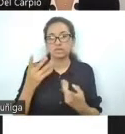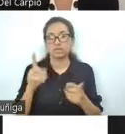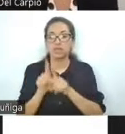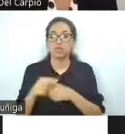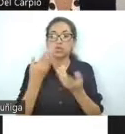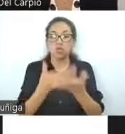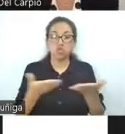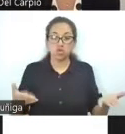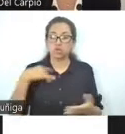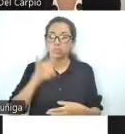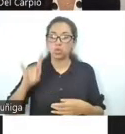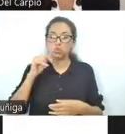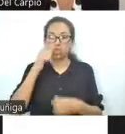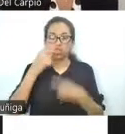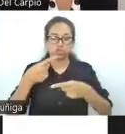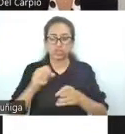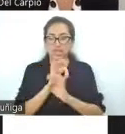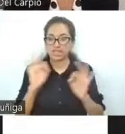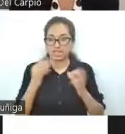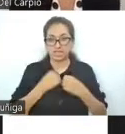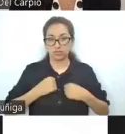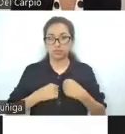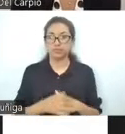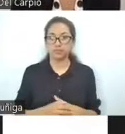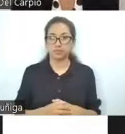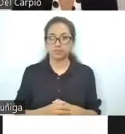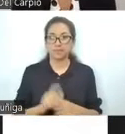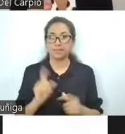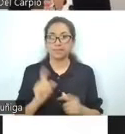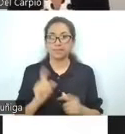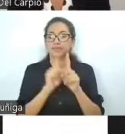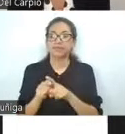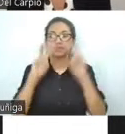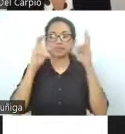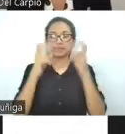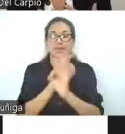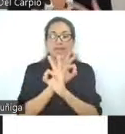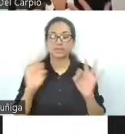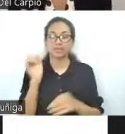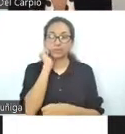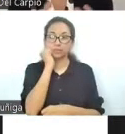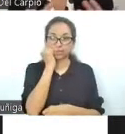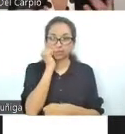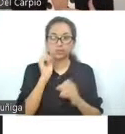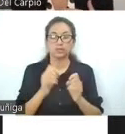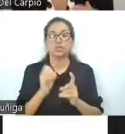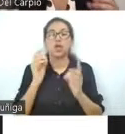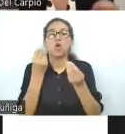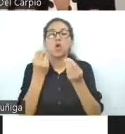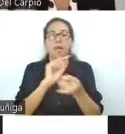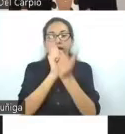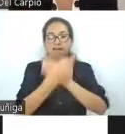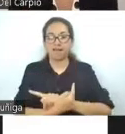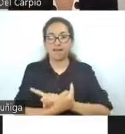manera rutinaria. Vamos a hablar también sobre la higiene menstrual, que implica algunos cambios hormonales